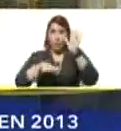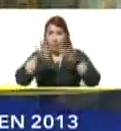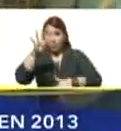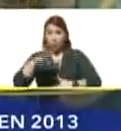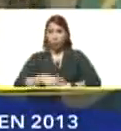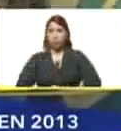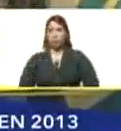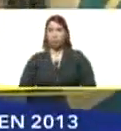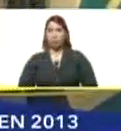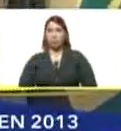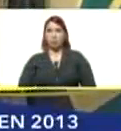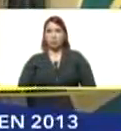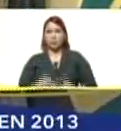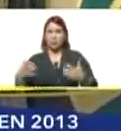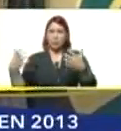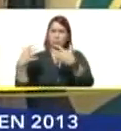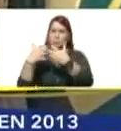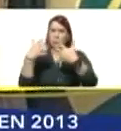2014 con las guarimbas,